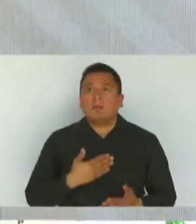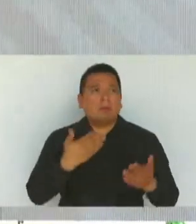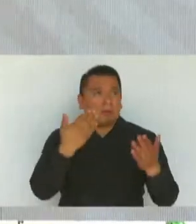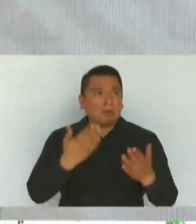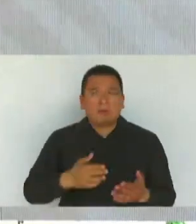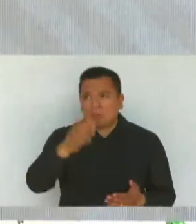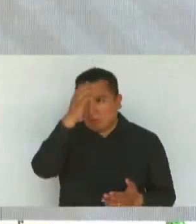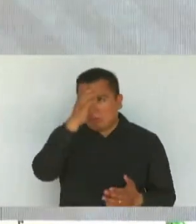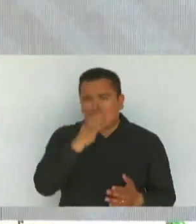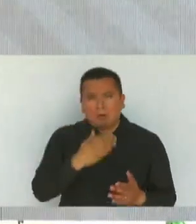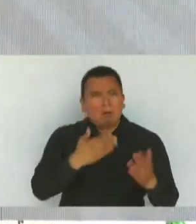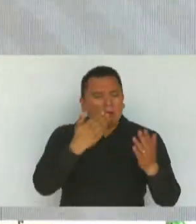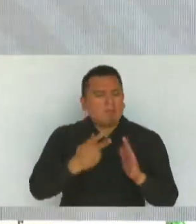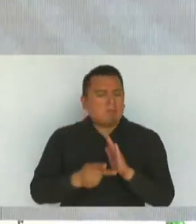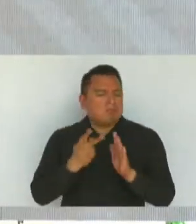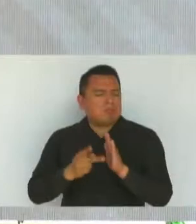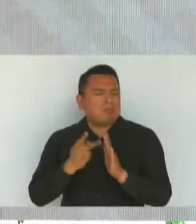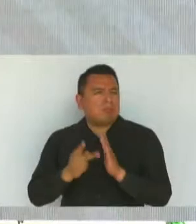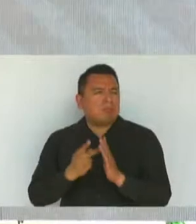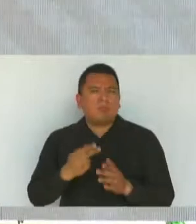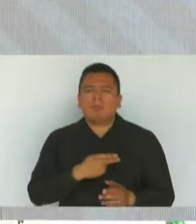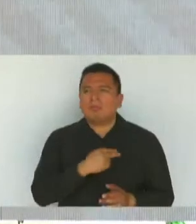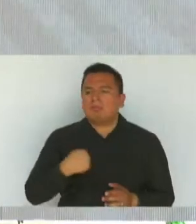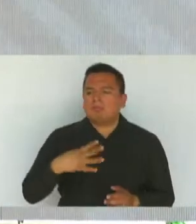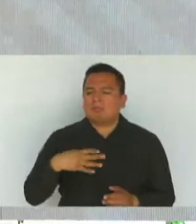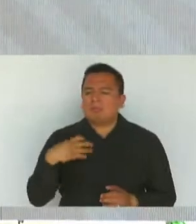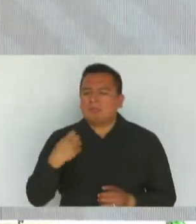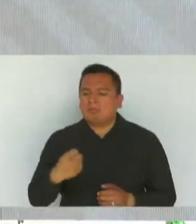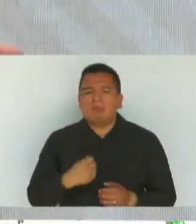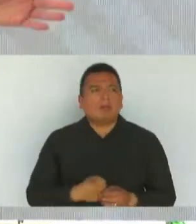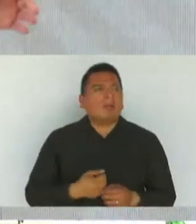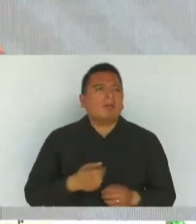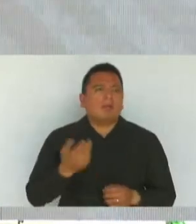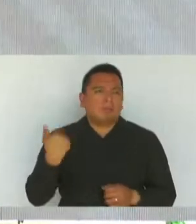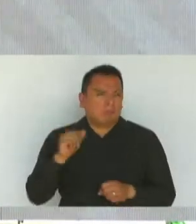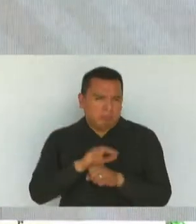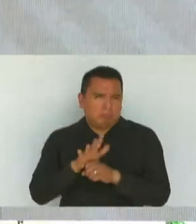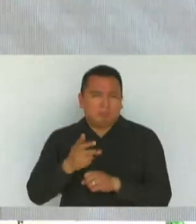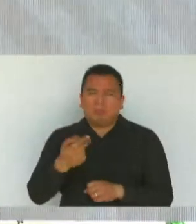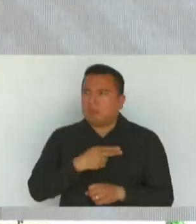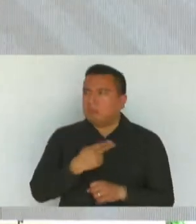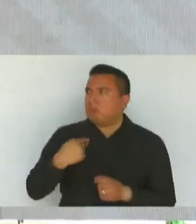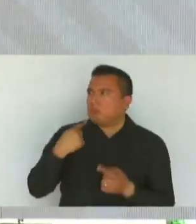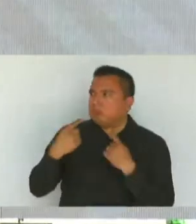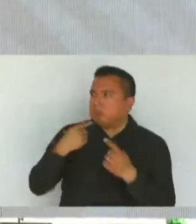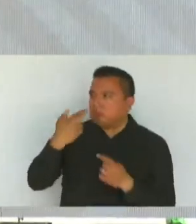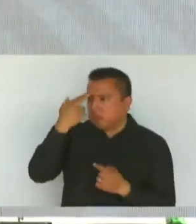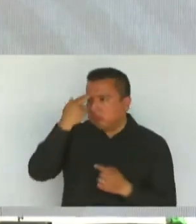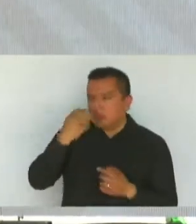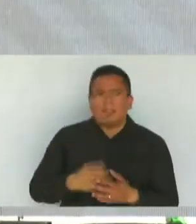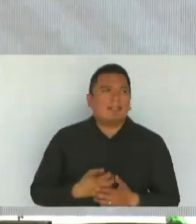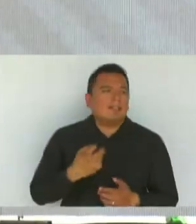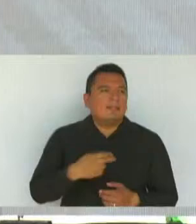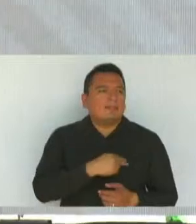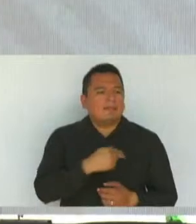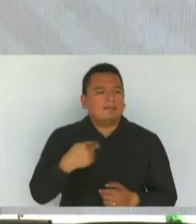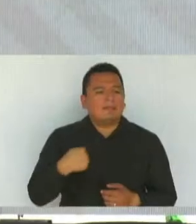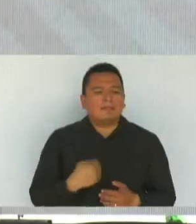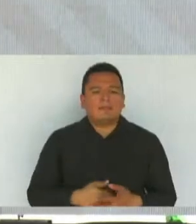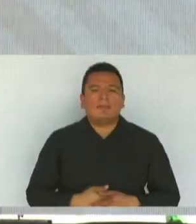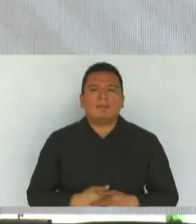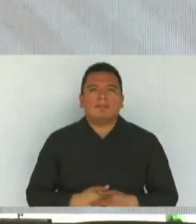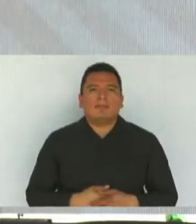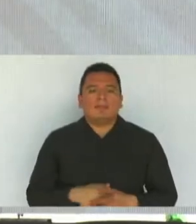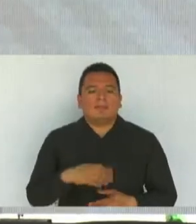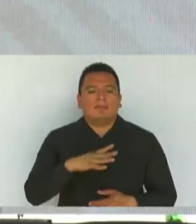a Coahuila, pero estuvimos muy juntos trabajando en la pandemia, ahorita lo recordábamos, fue de las razones por las que la Asamblea